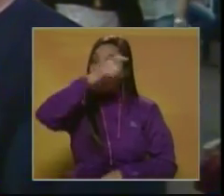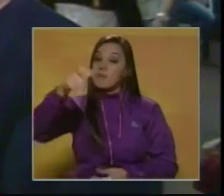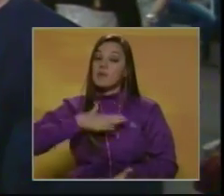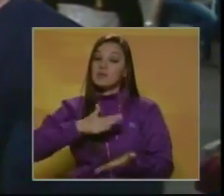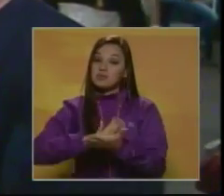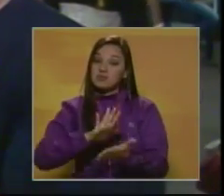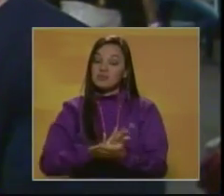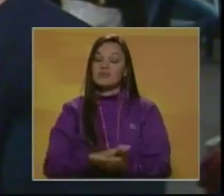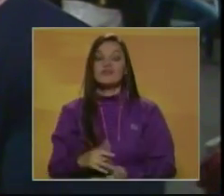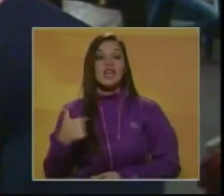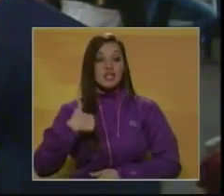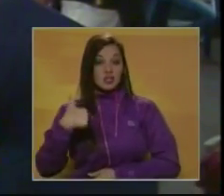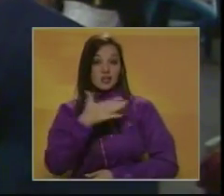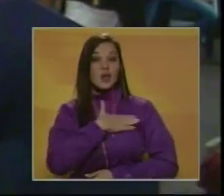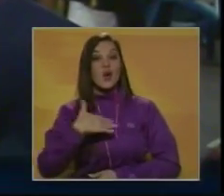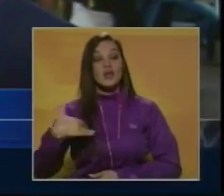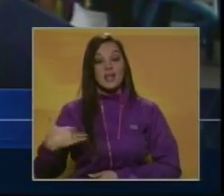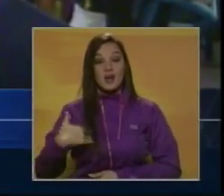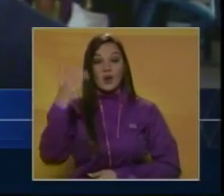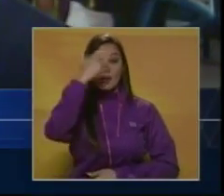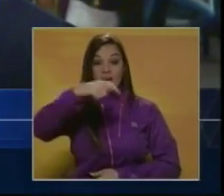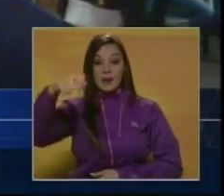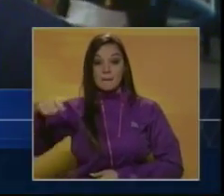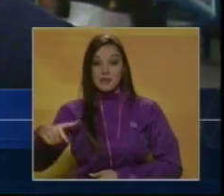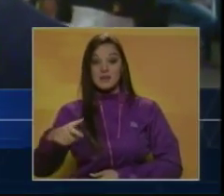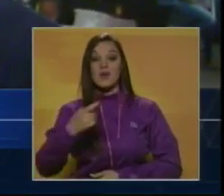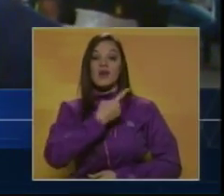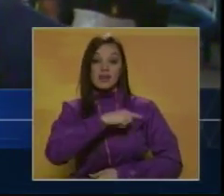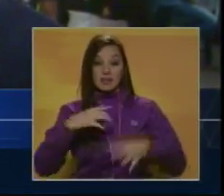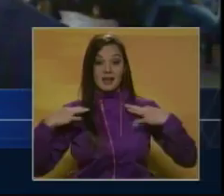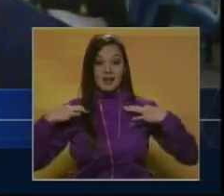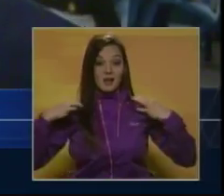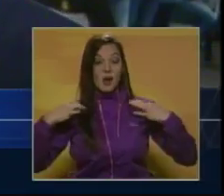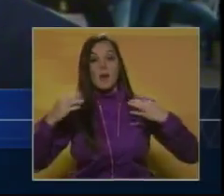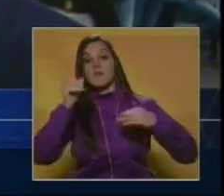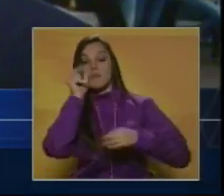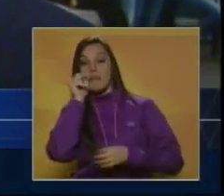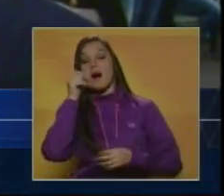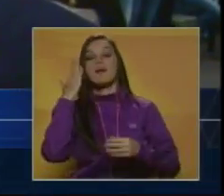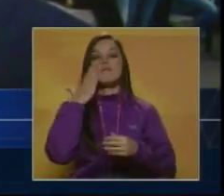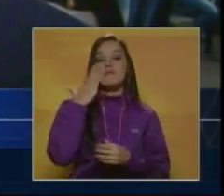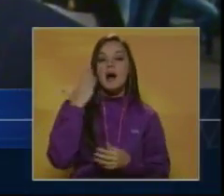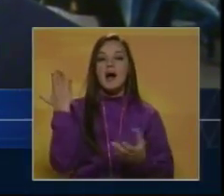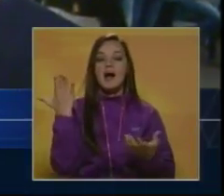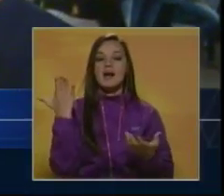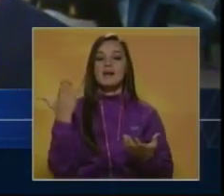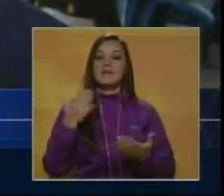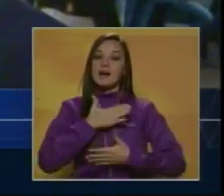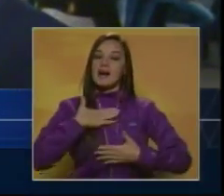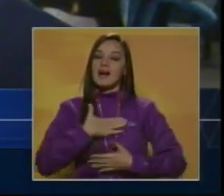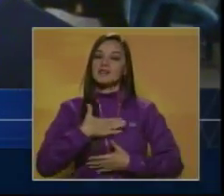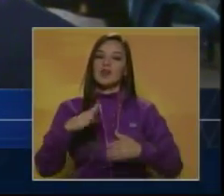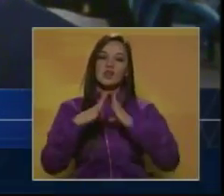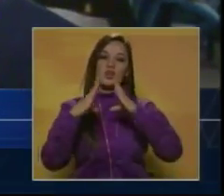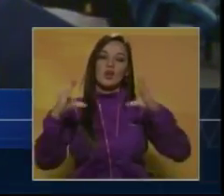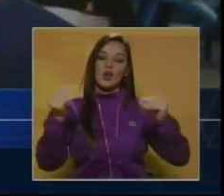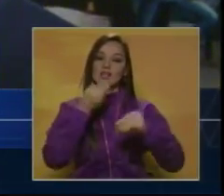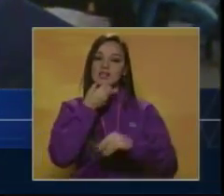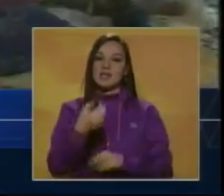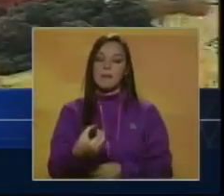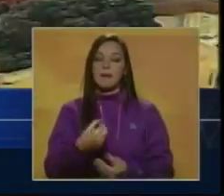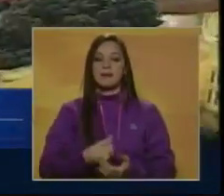su ropita para los niños, para su papá, para su mamá, para todo, para que haya felicidad, pues, para que haya armonía, para que este diciembre sea el más bonito de todos,